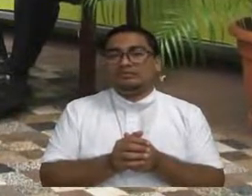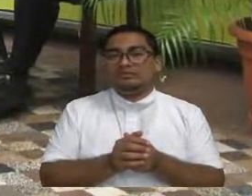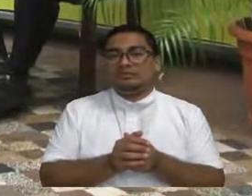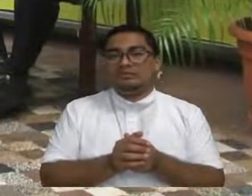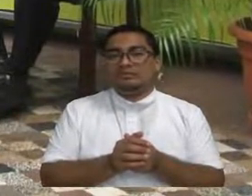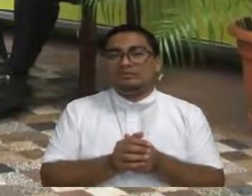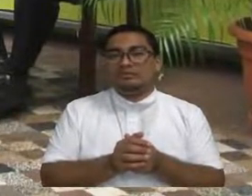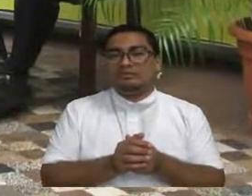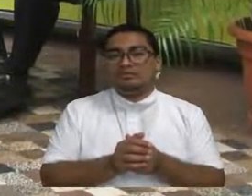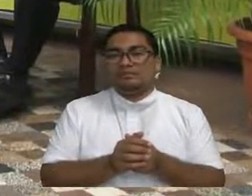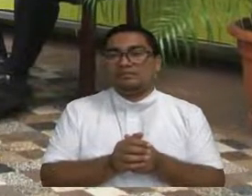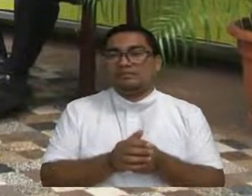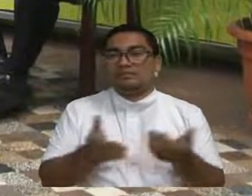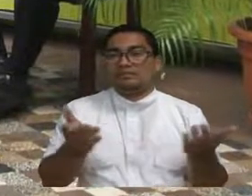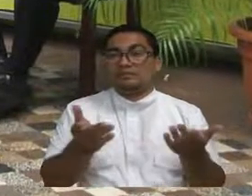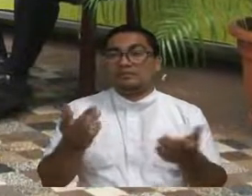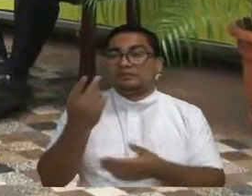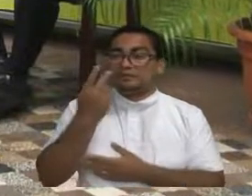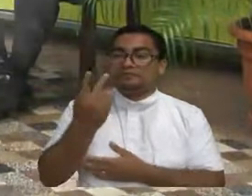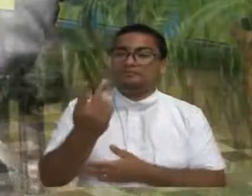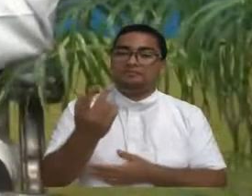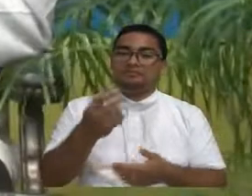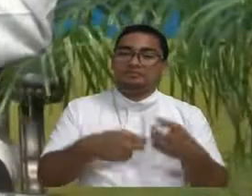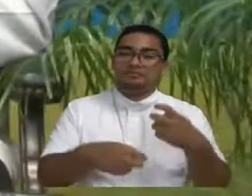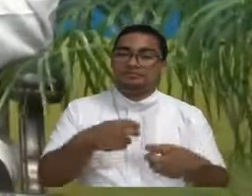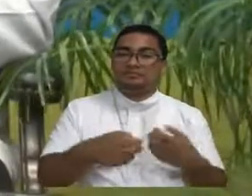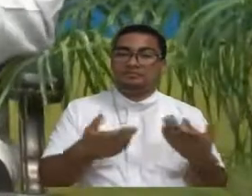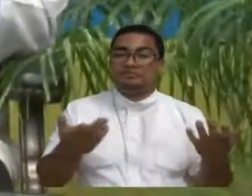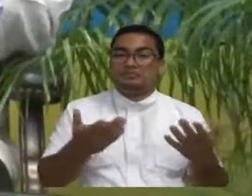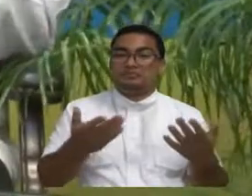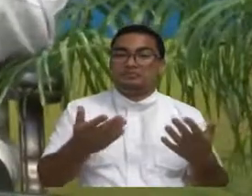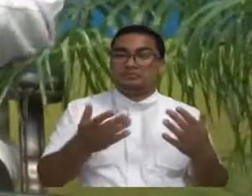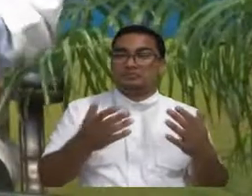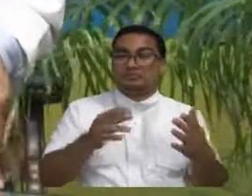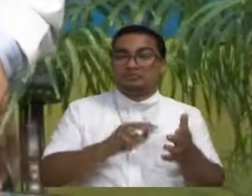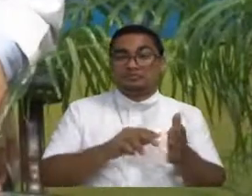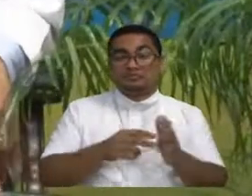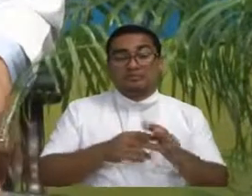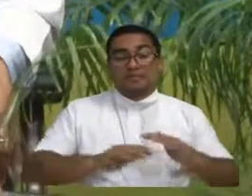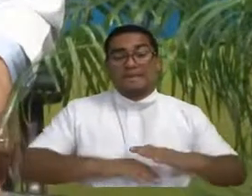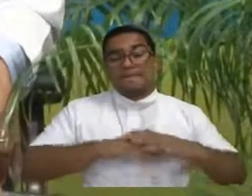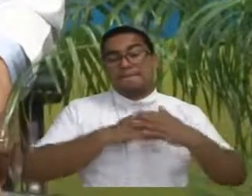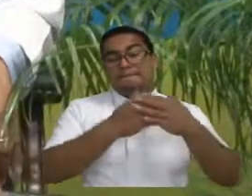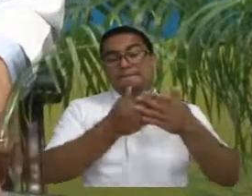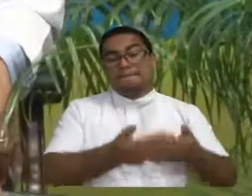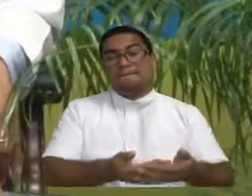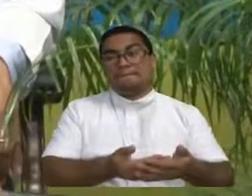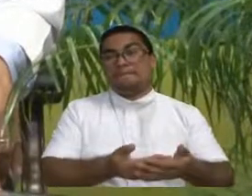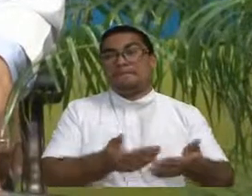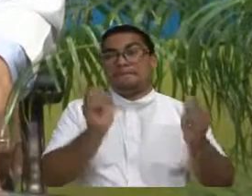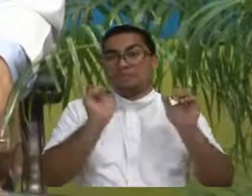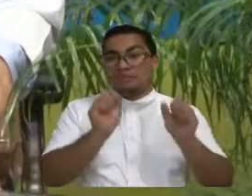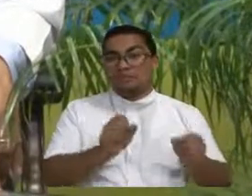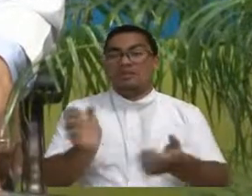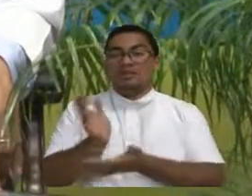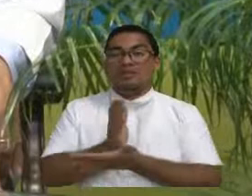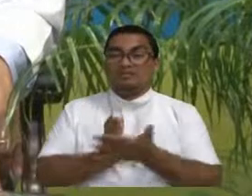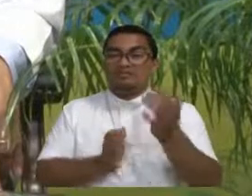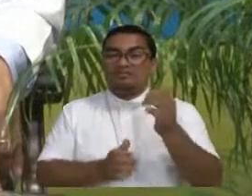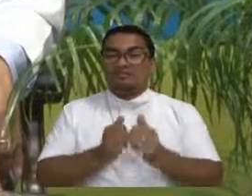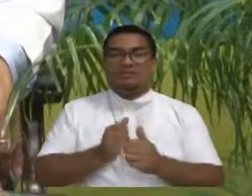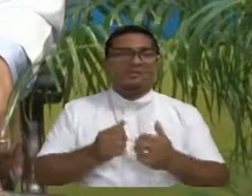de ver el problema en el momento ya después del parto, sino durante el embarazo. En el embarazo pueden haber situaciones de